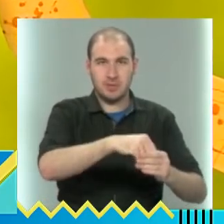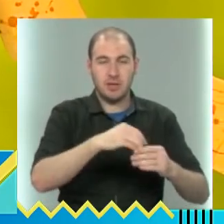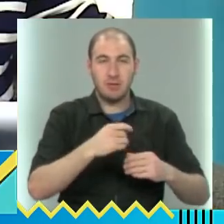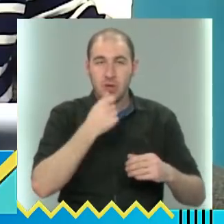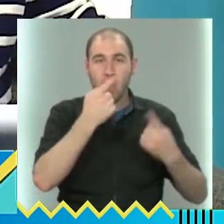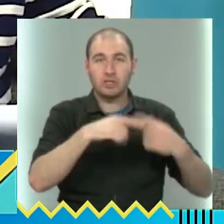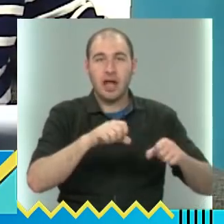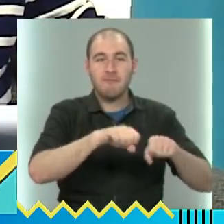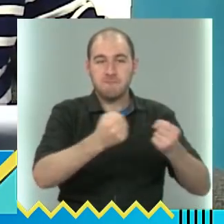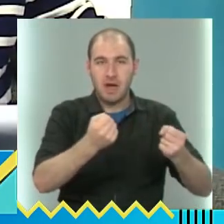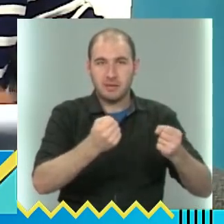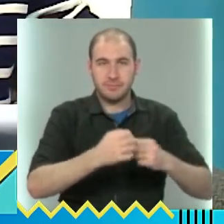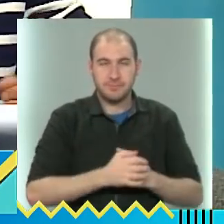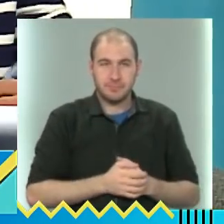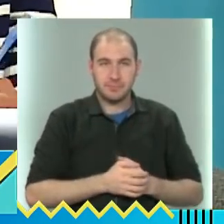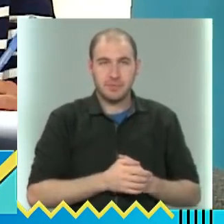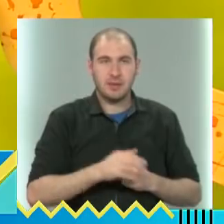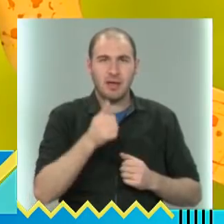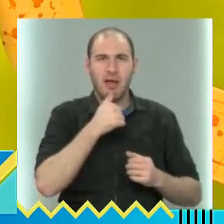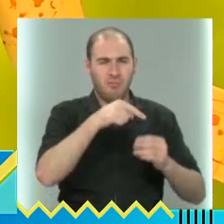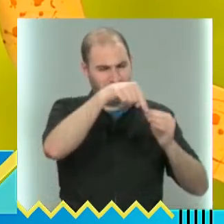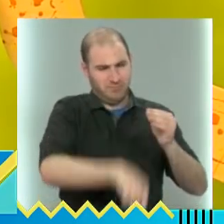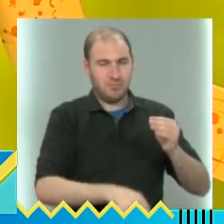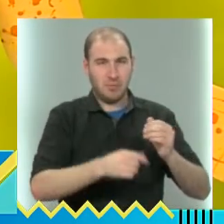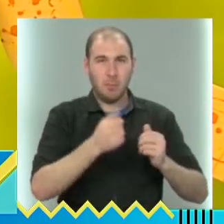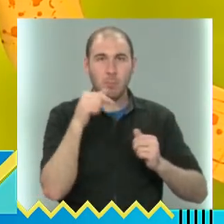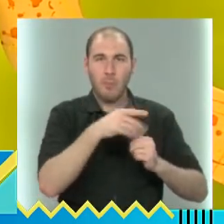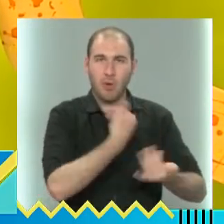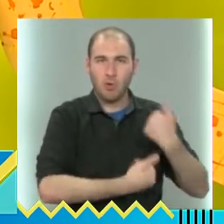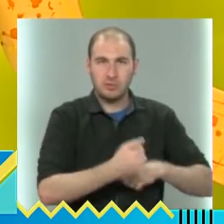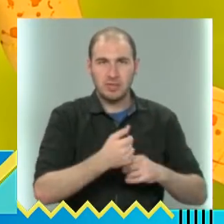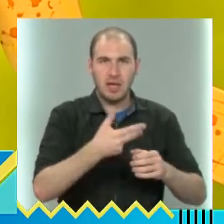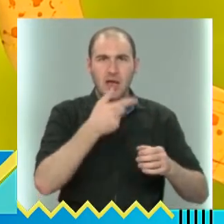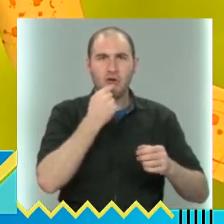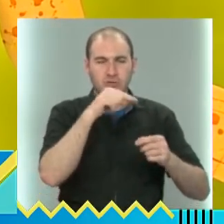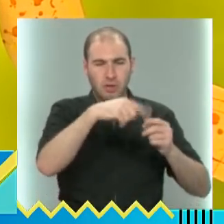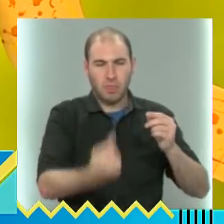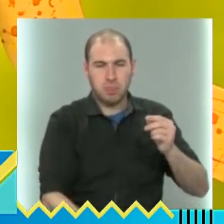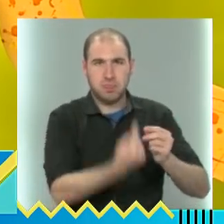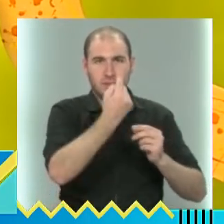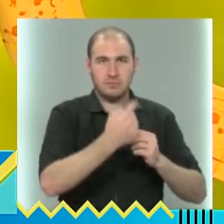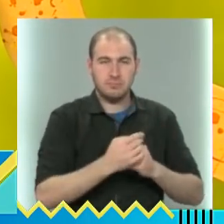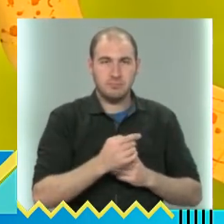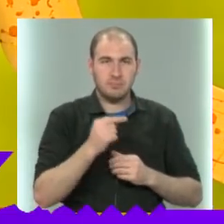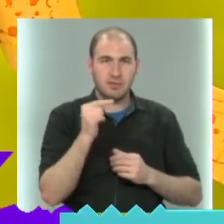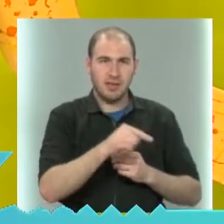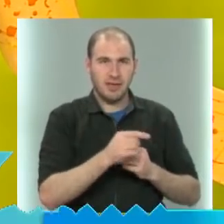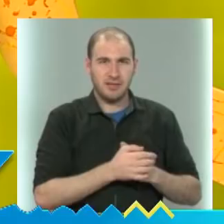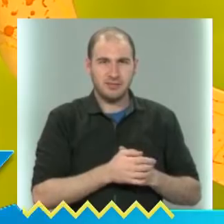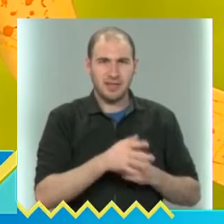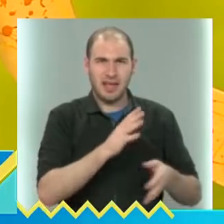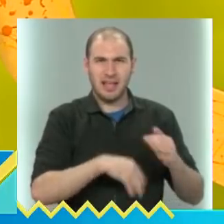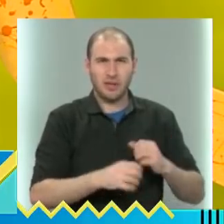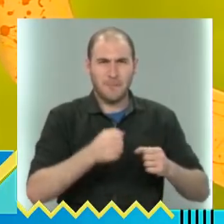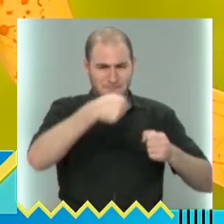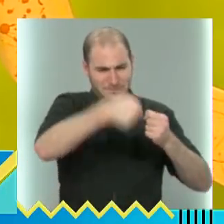de una operación de fractura, y mucho menos a través de una inyección, porque como estás hablando de la reinyección de los fluidos, eso no, ni siquiera se hace a